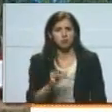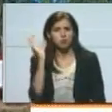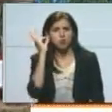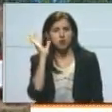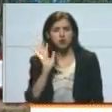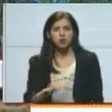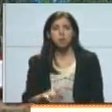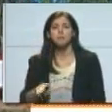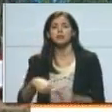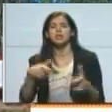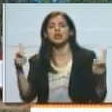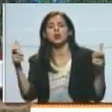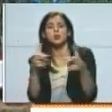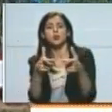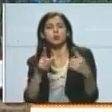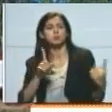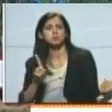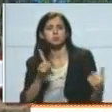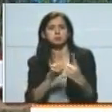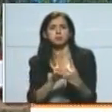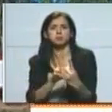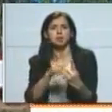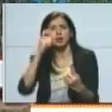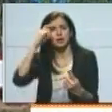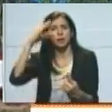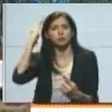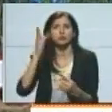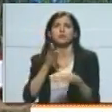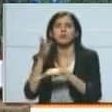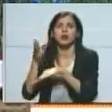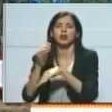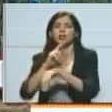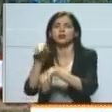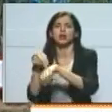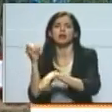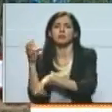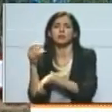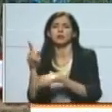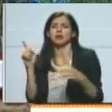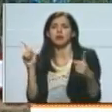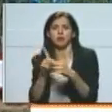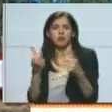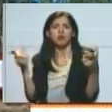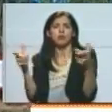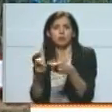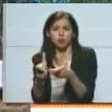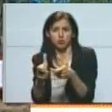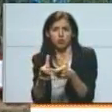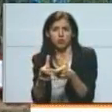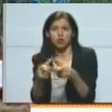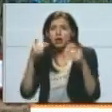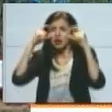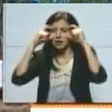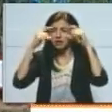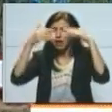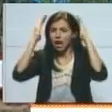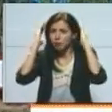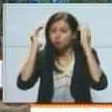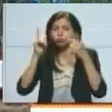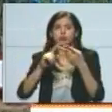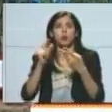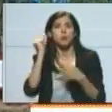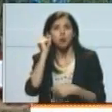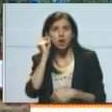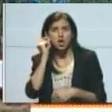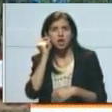mañana y que va para la Asamblea Nacional. A hablar con los ADECOS allá, pero fue después una reunión con Ramajalú y Zambrano. Terminó siendo